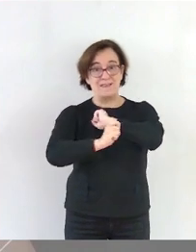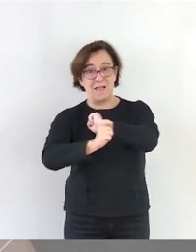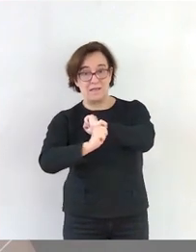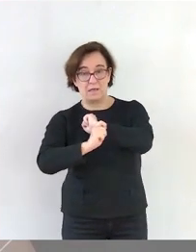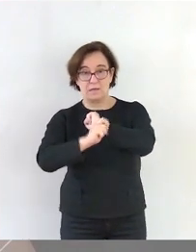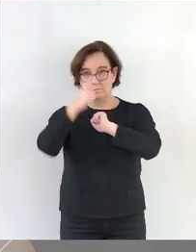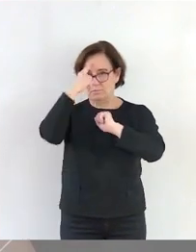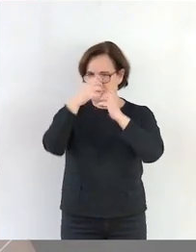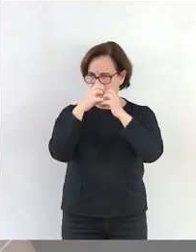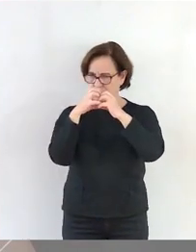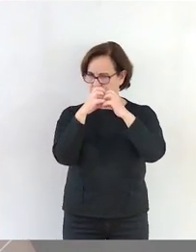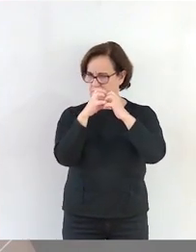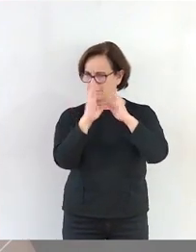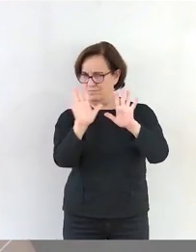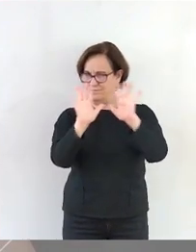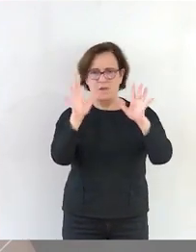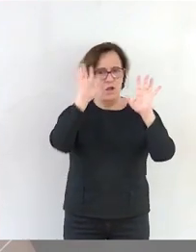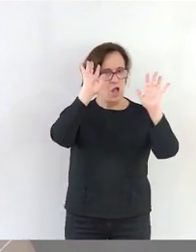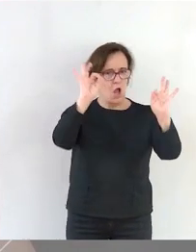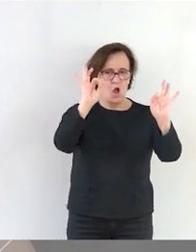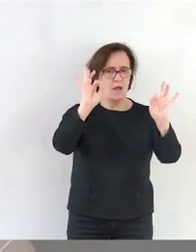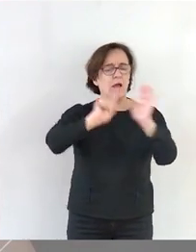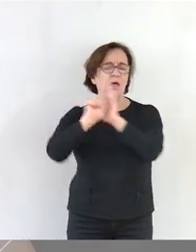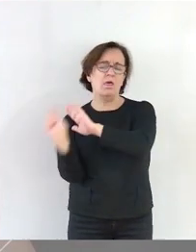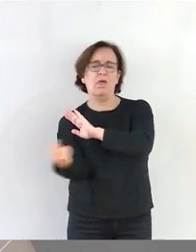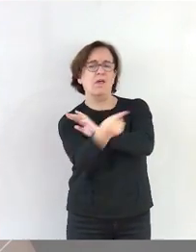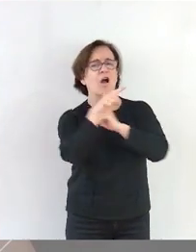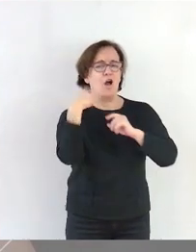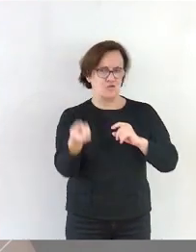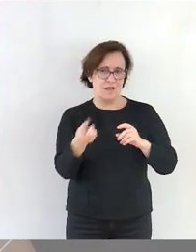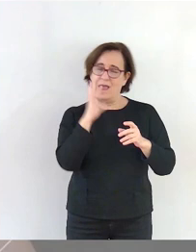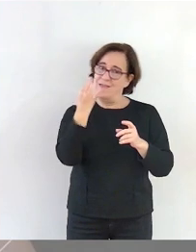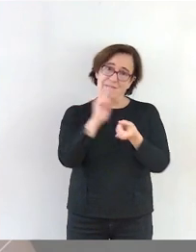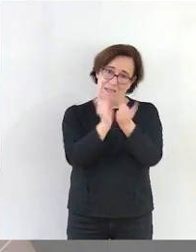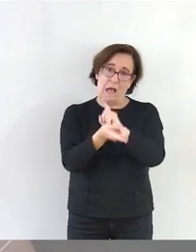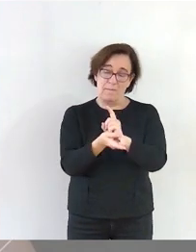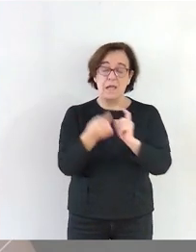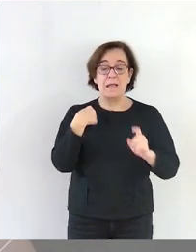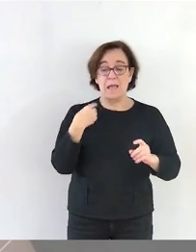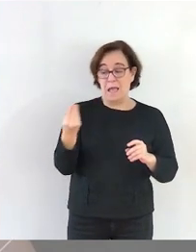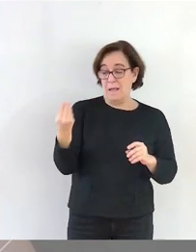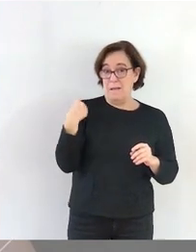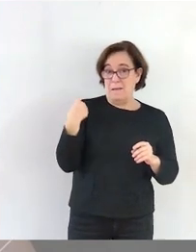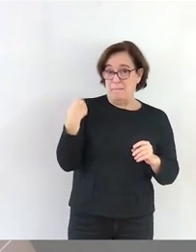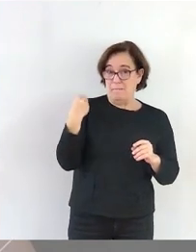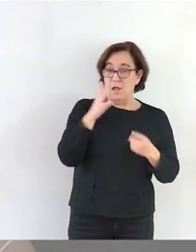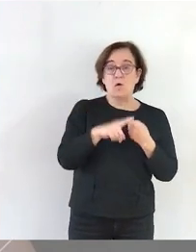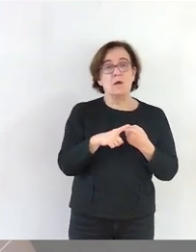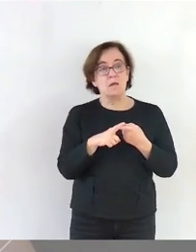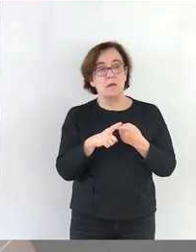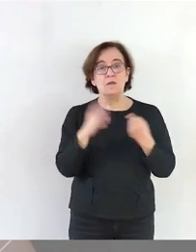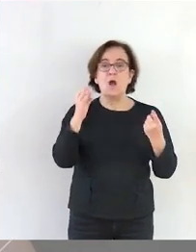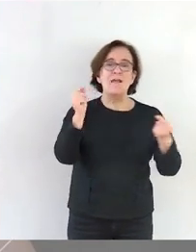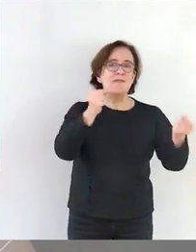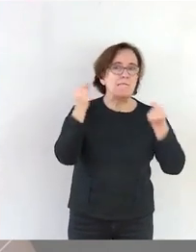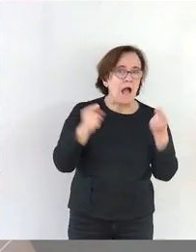cerebro explota porque la lógica que subyace es otra y esa es la lógica que hay que cambiar la pregunta que tú haces Salomé es la pregunta o es el